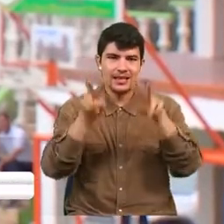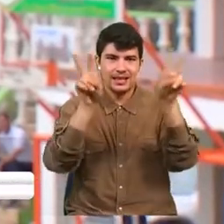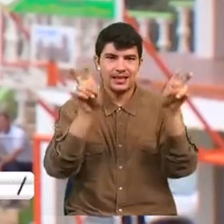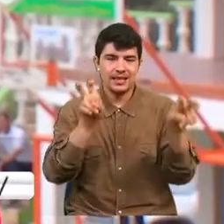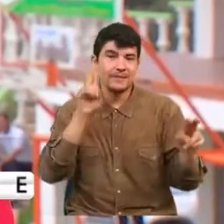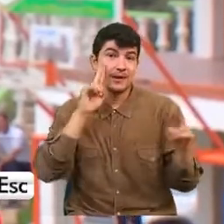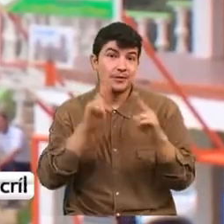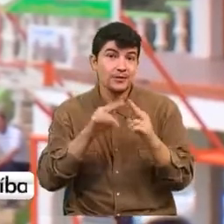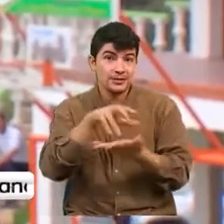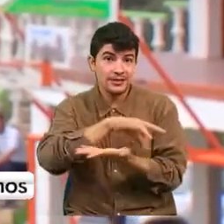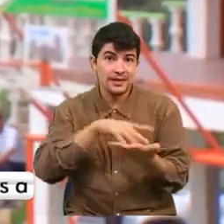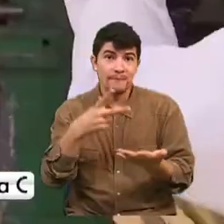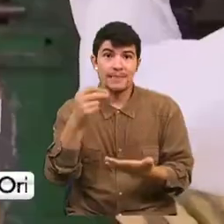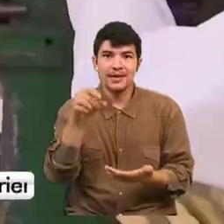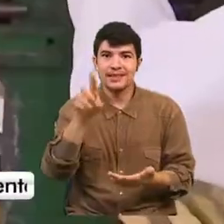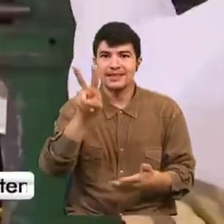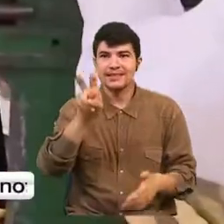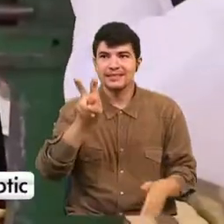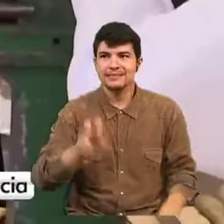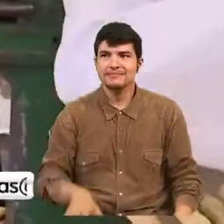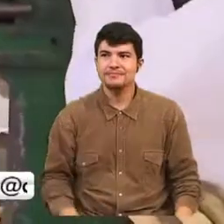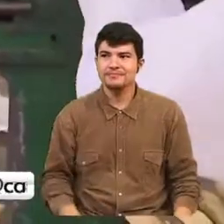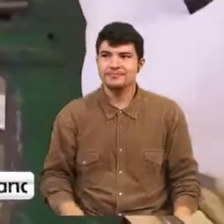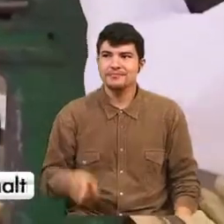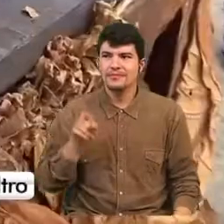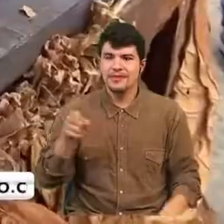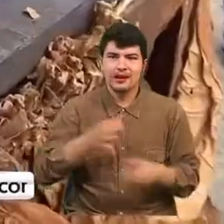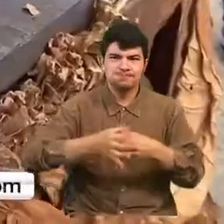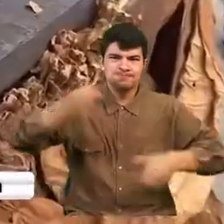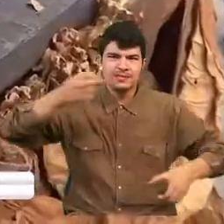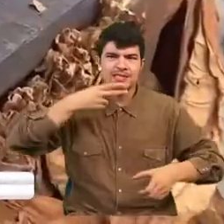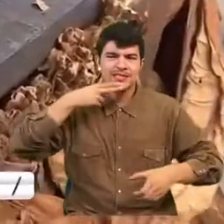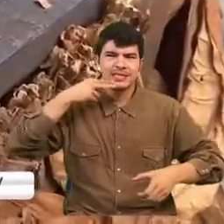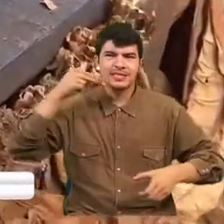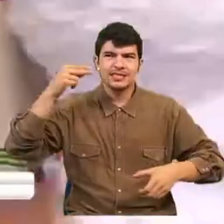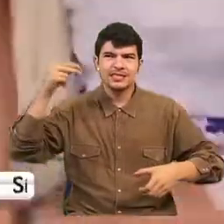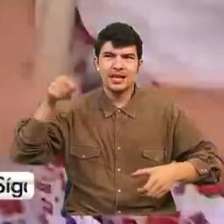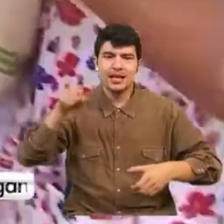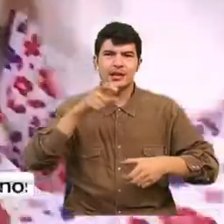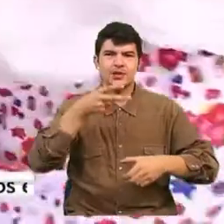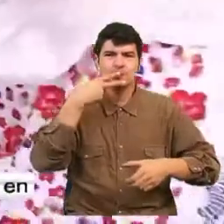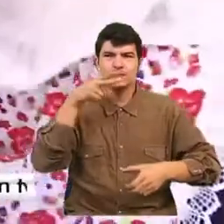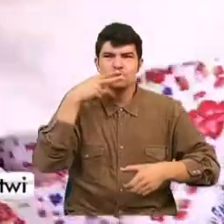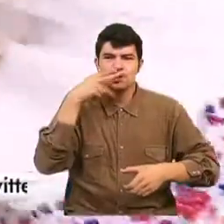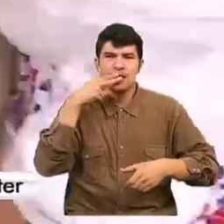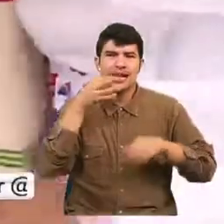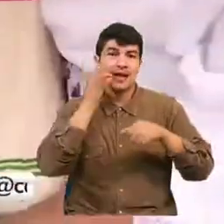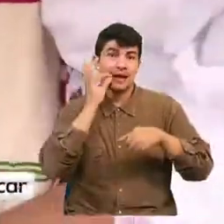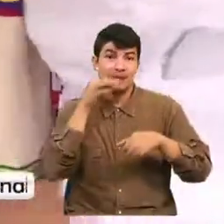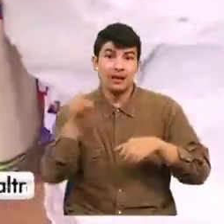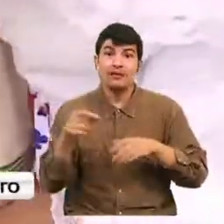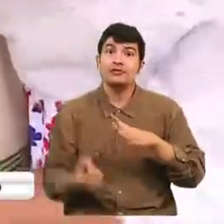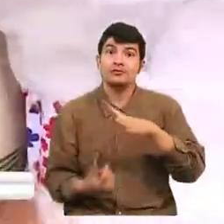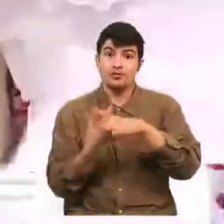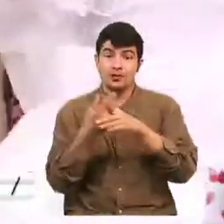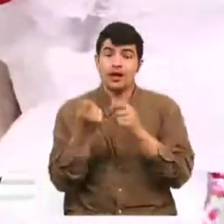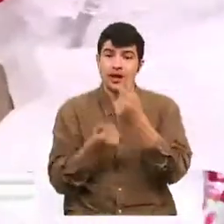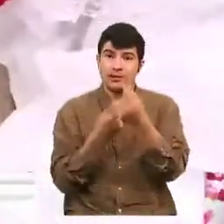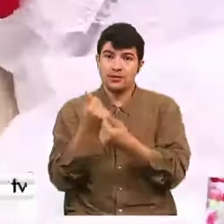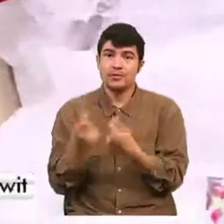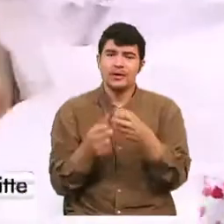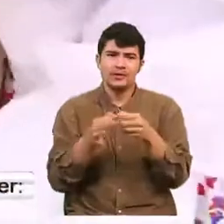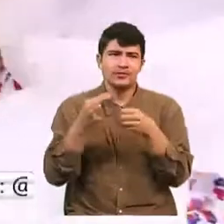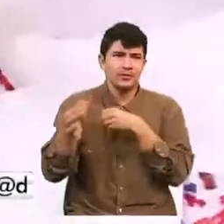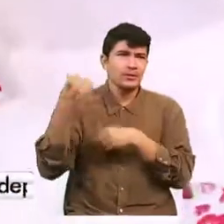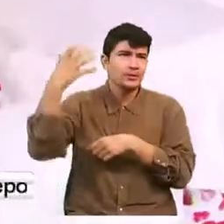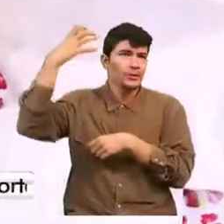Santander 2017. La caña de azúcar, la panela, el tabaco y el café forjaron la economía de un pueblo insurgente hace